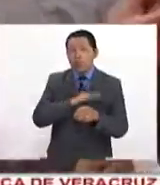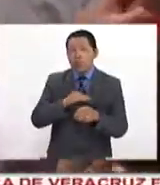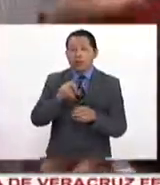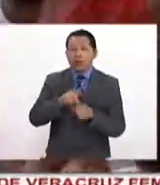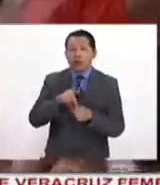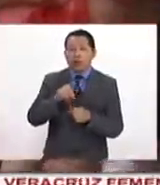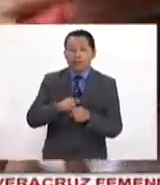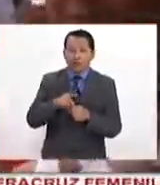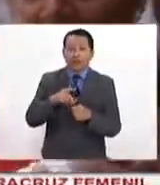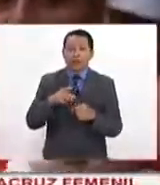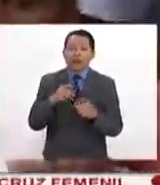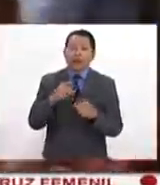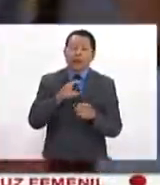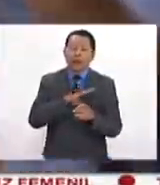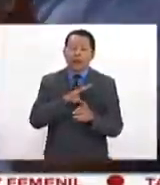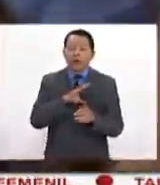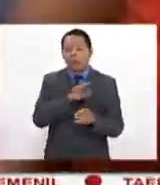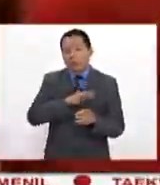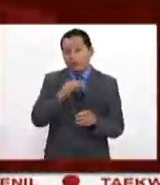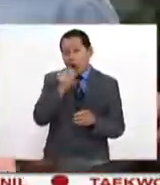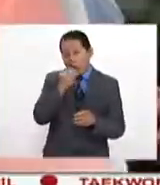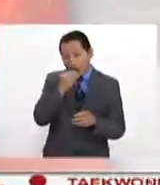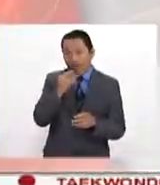víveres y coadyuvar en la entrega de ayuda.